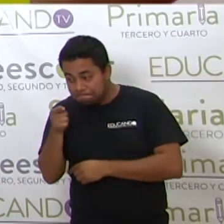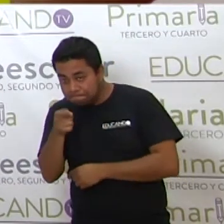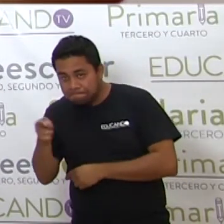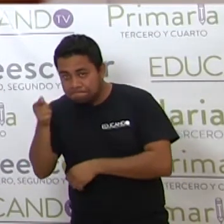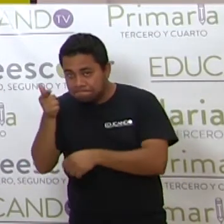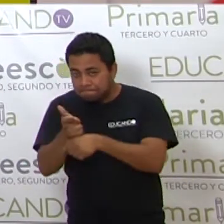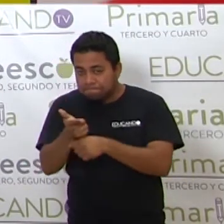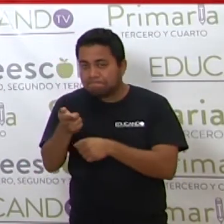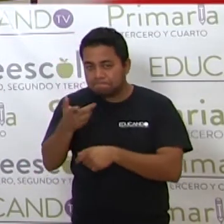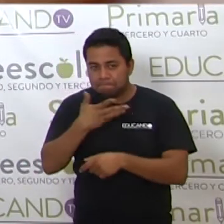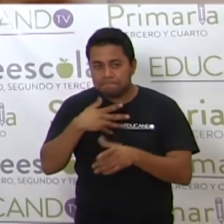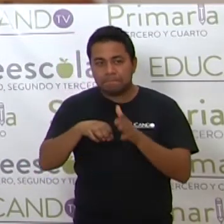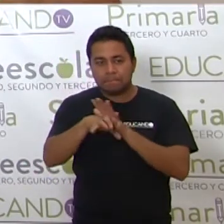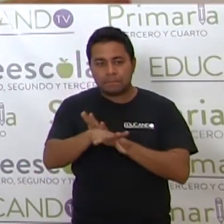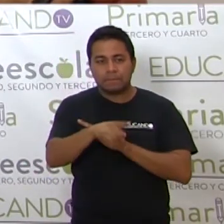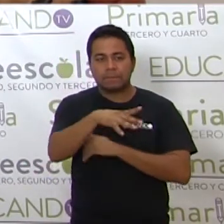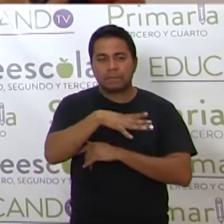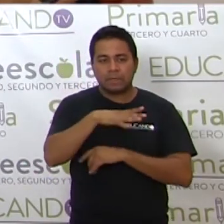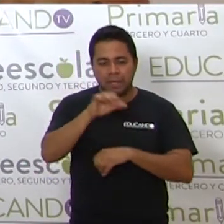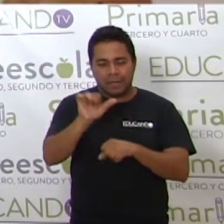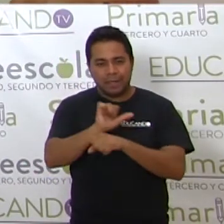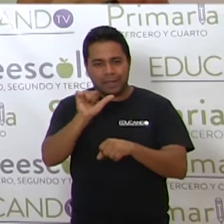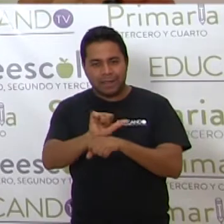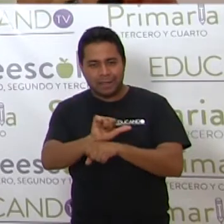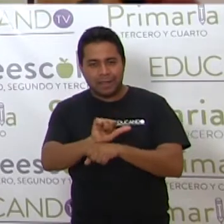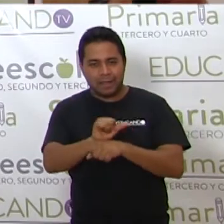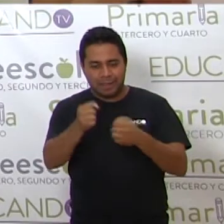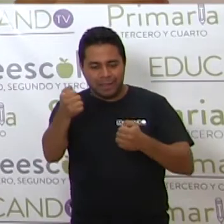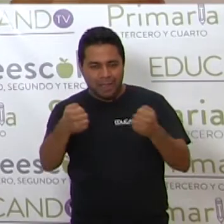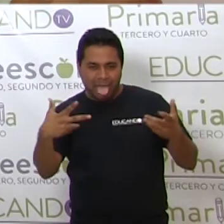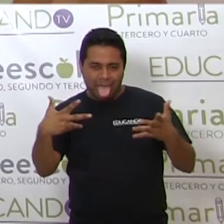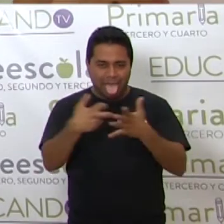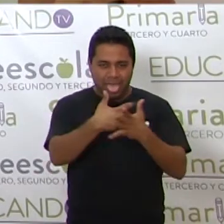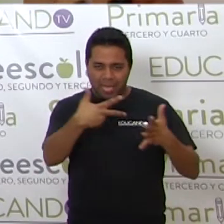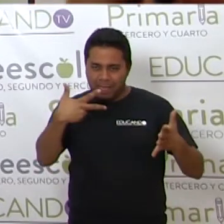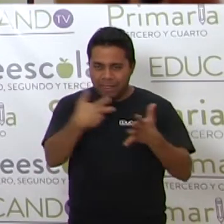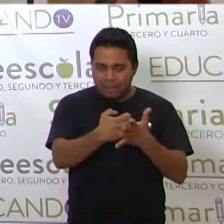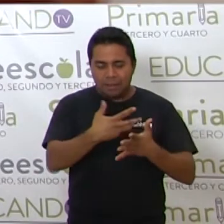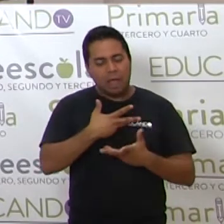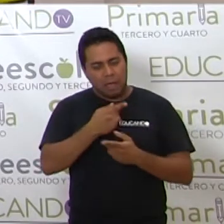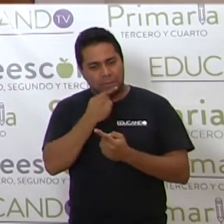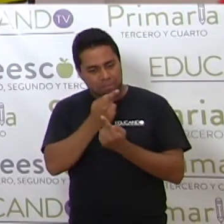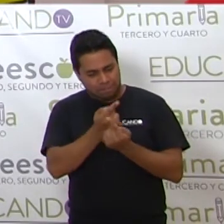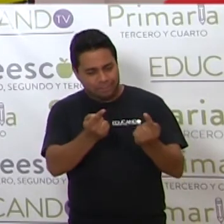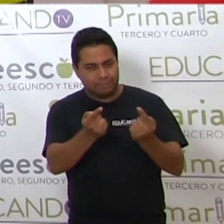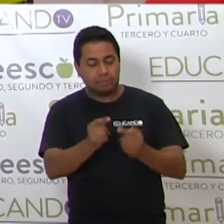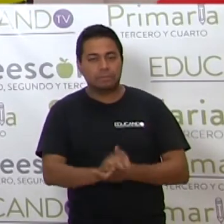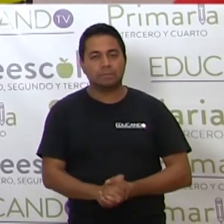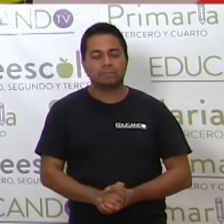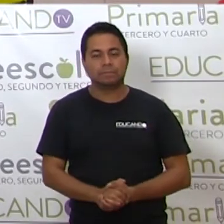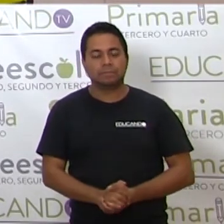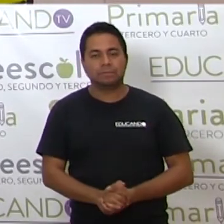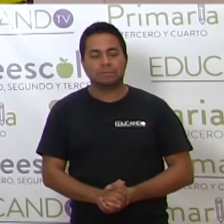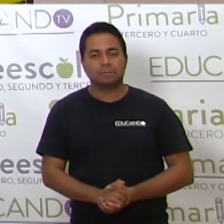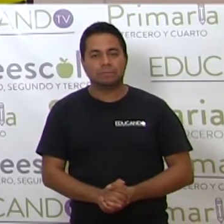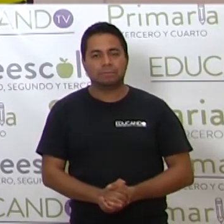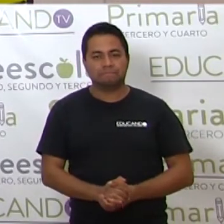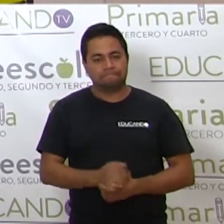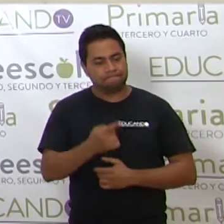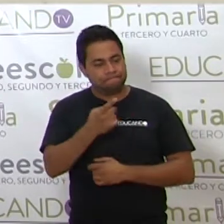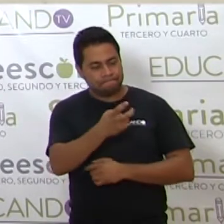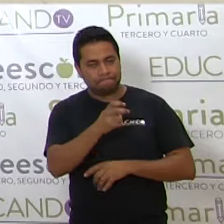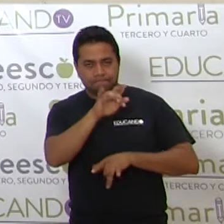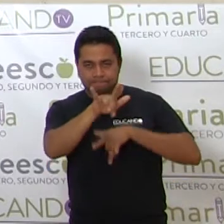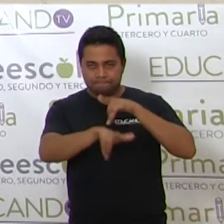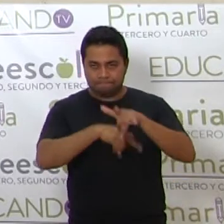este por ejemplo en los carritos chocones así es que tenemos que la feria de